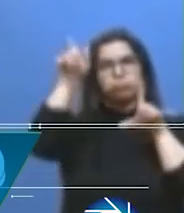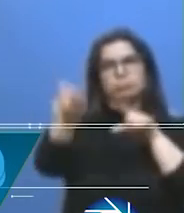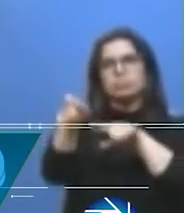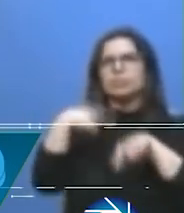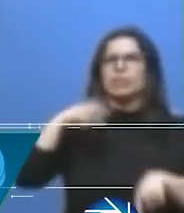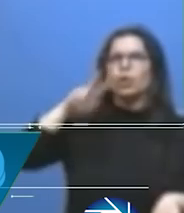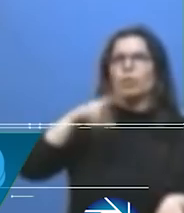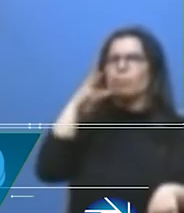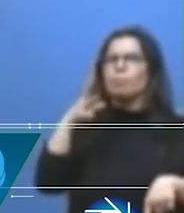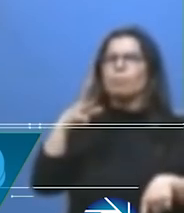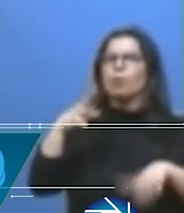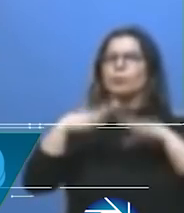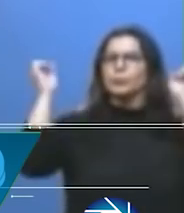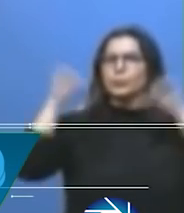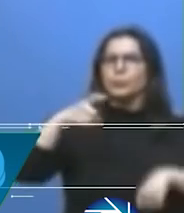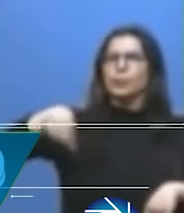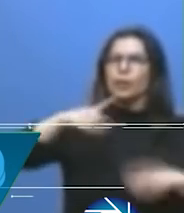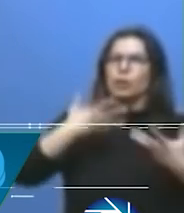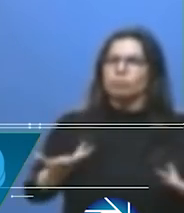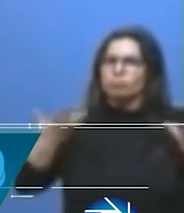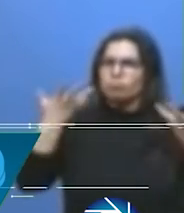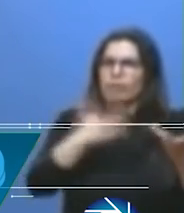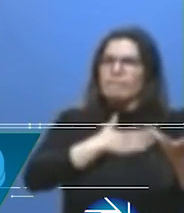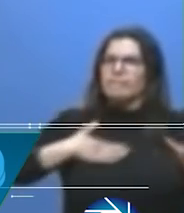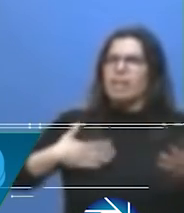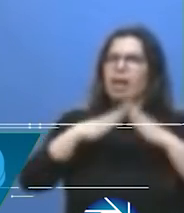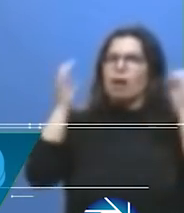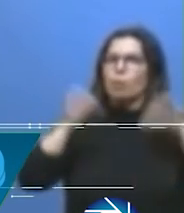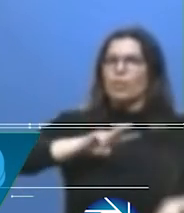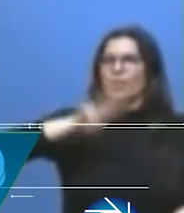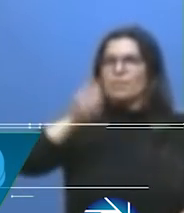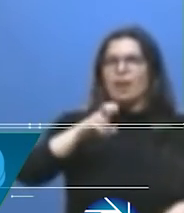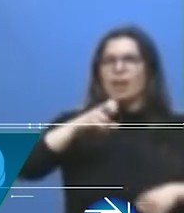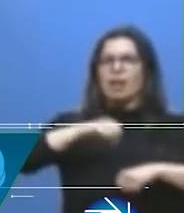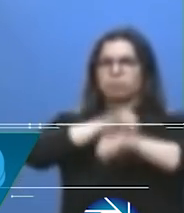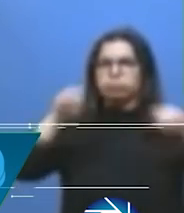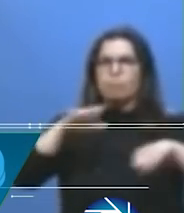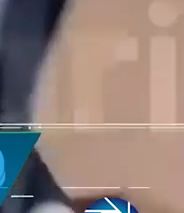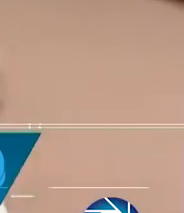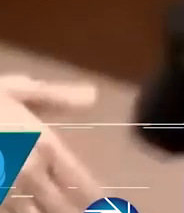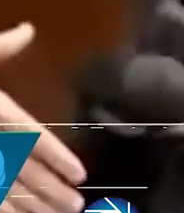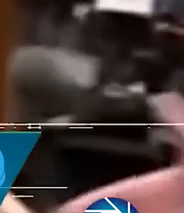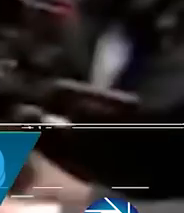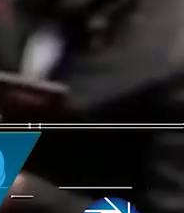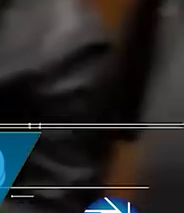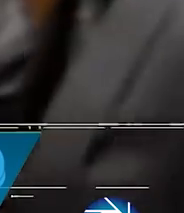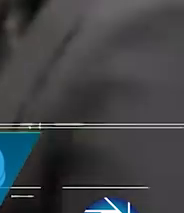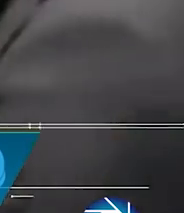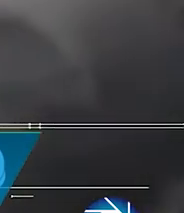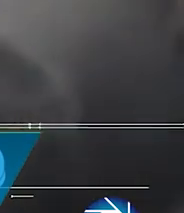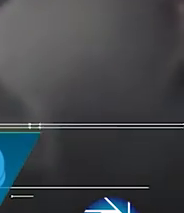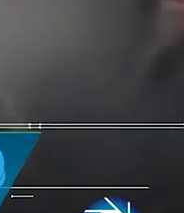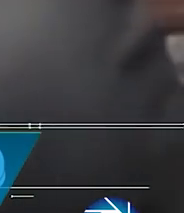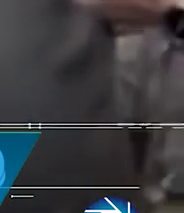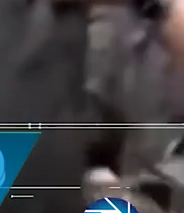Española, ¿eso es fascismo? ¿De verdad? O sea, ¿estamos todos locos? El artículo 14 de la Constitución Española dice que si hay un colectivo que tiene